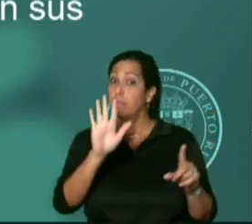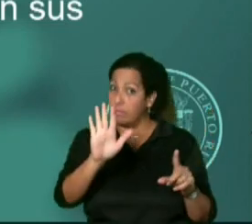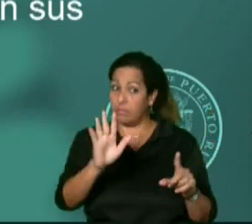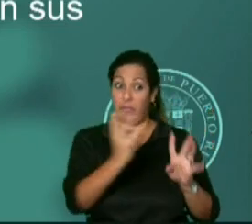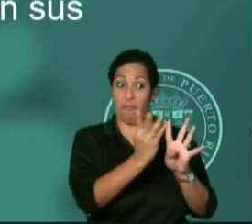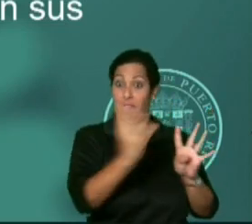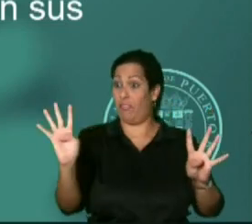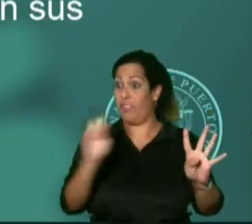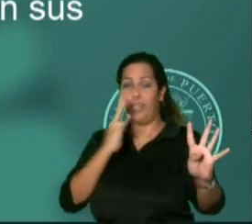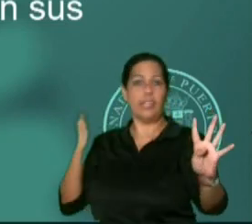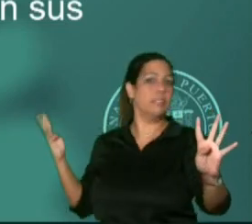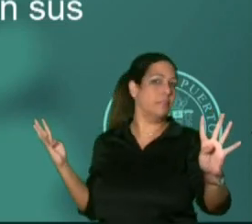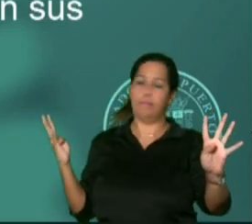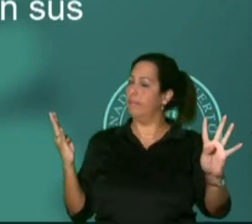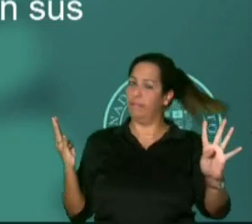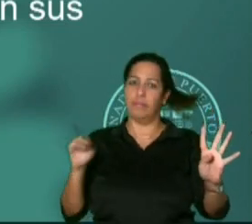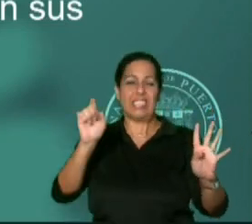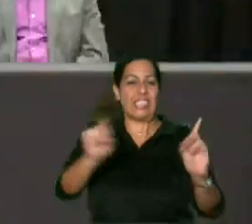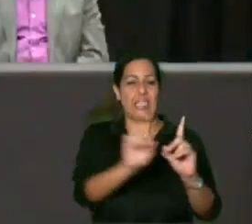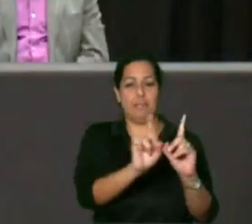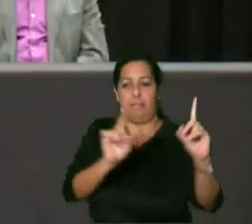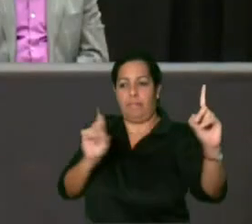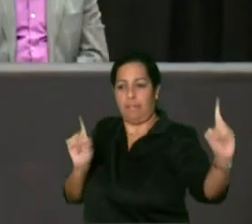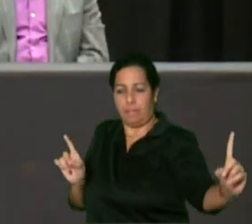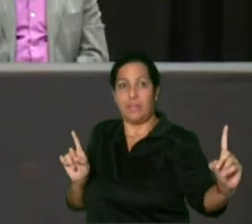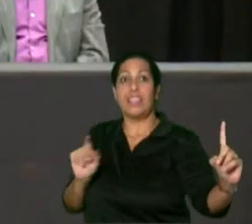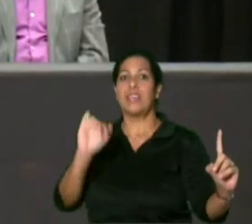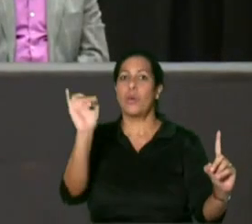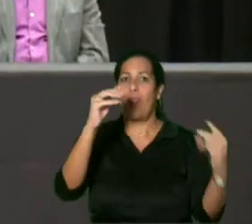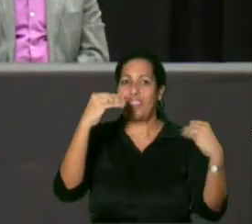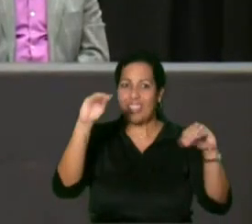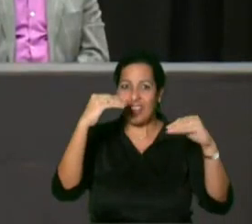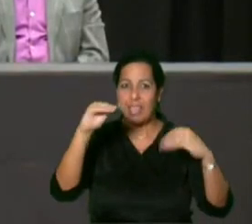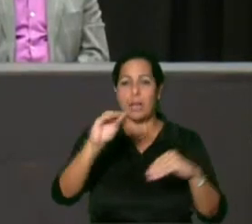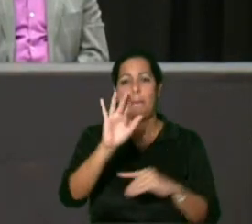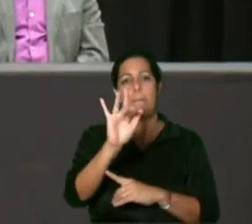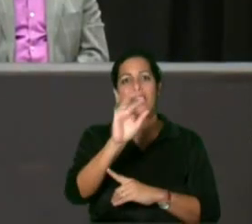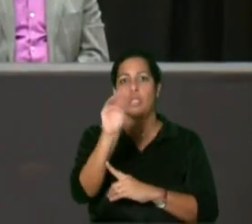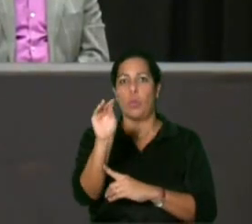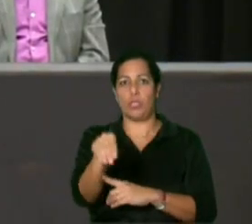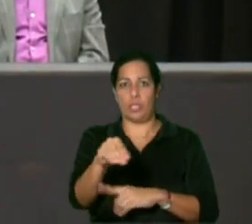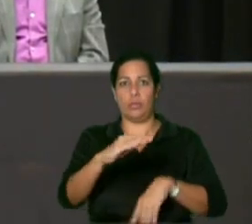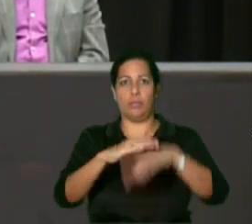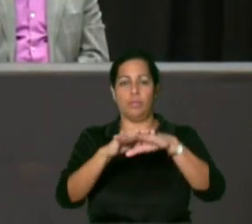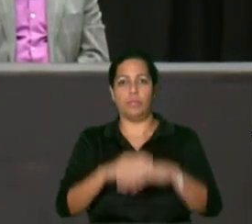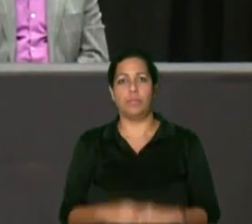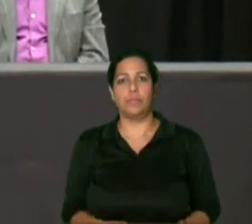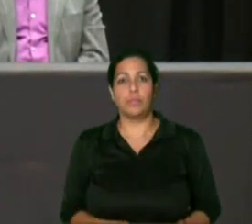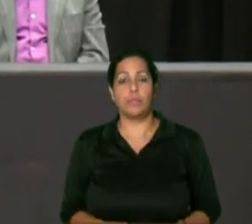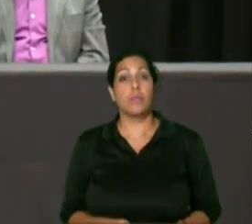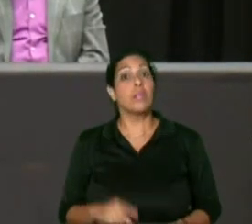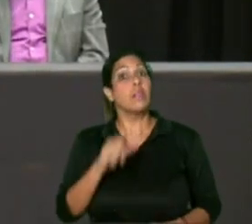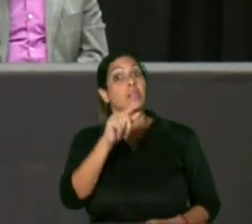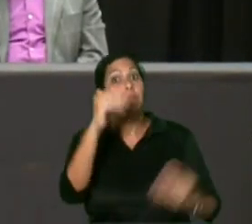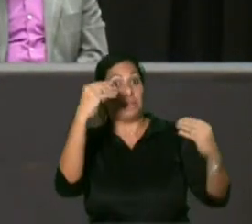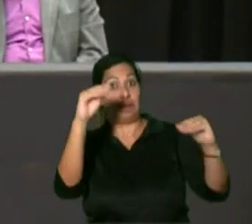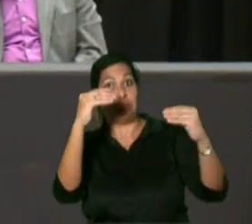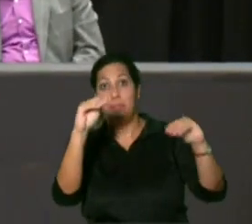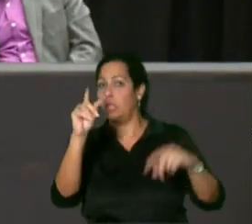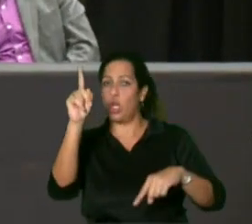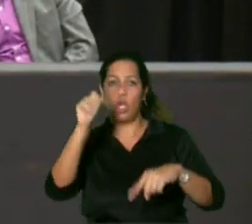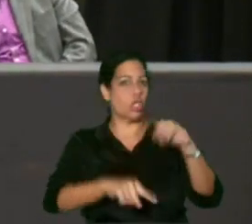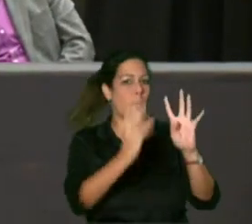no exceda del 25% de la ocupación. Se prohíben las filas en los establecimientos, por lo que deberán